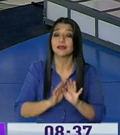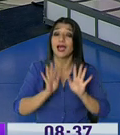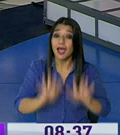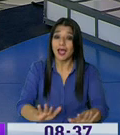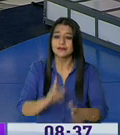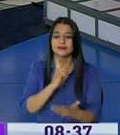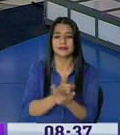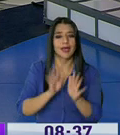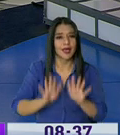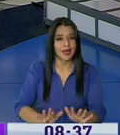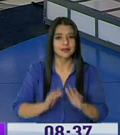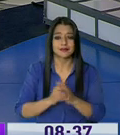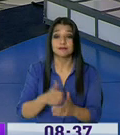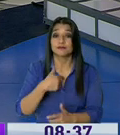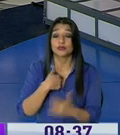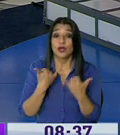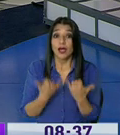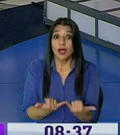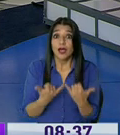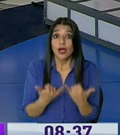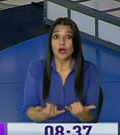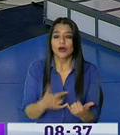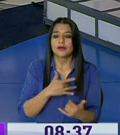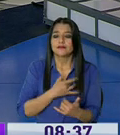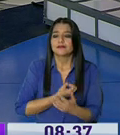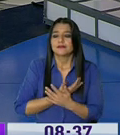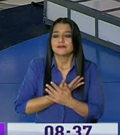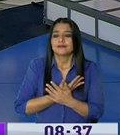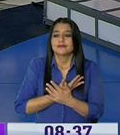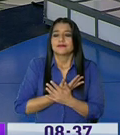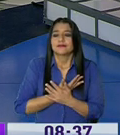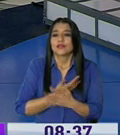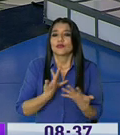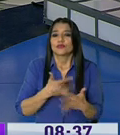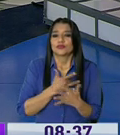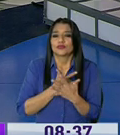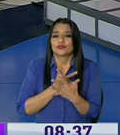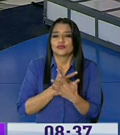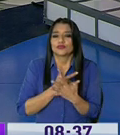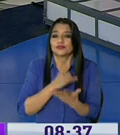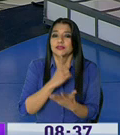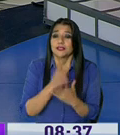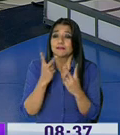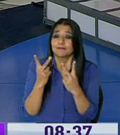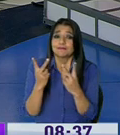verdad es que te digo, yo en esta época tengo el corazón así chiquito porque veo